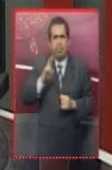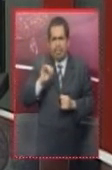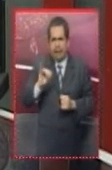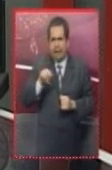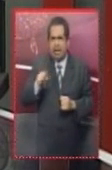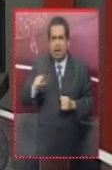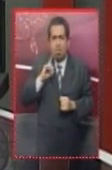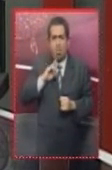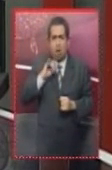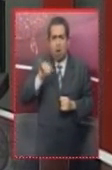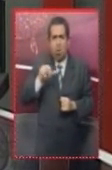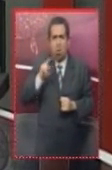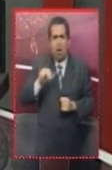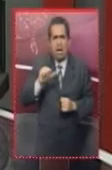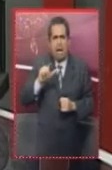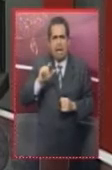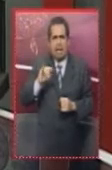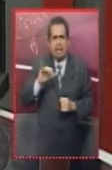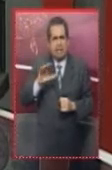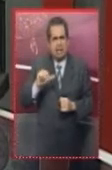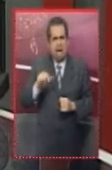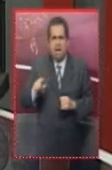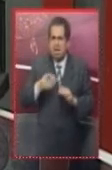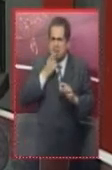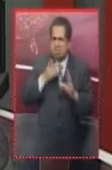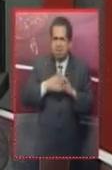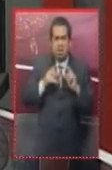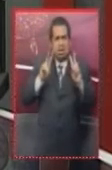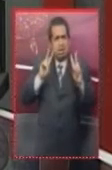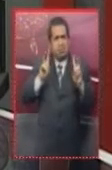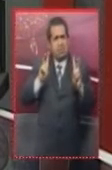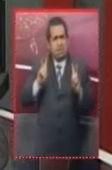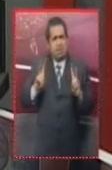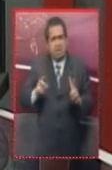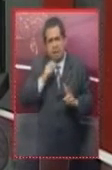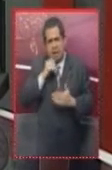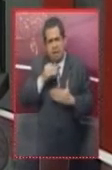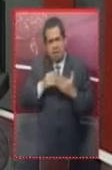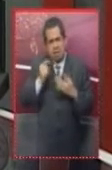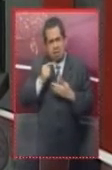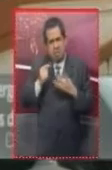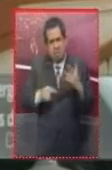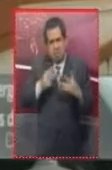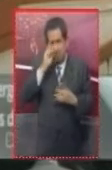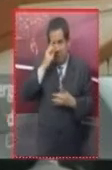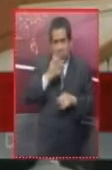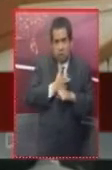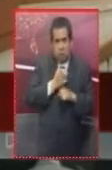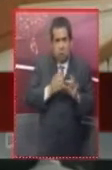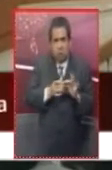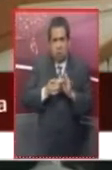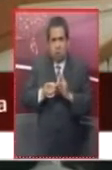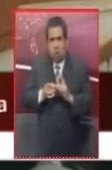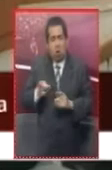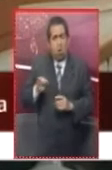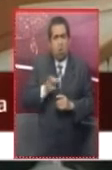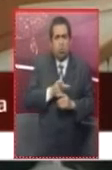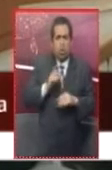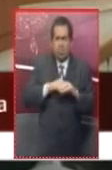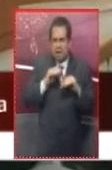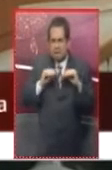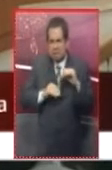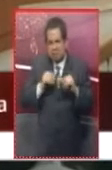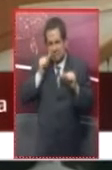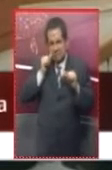Revolucionario Institucional, Juana Leticia Herrera, destacó que los temas que se encuentran pendientes en las relaciones entre México y Estados Unidos deben de ser